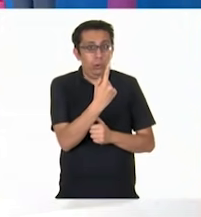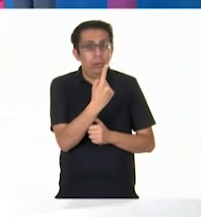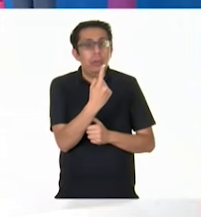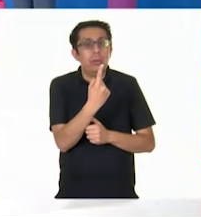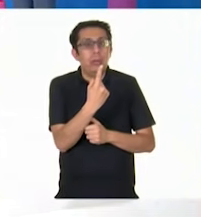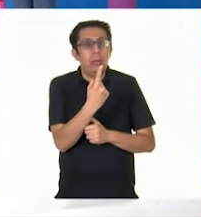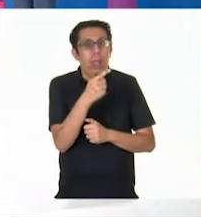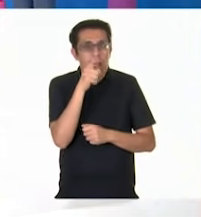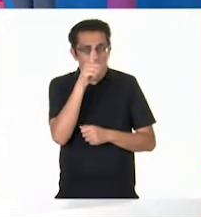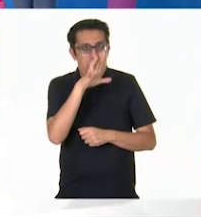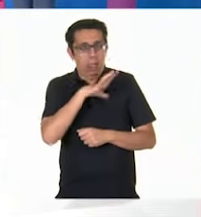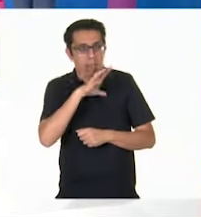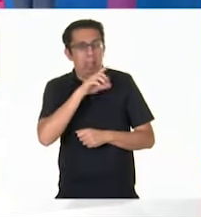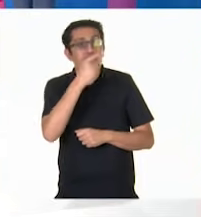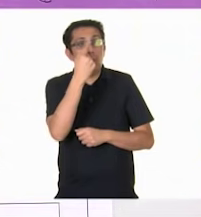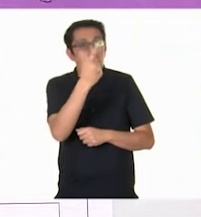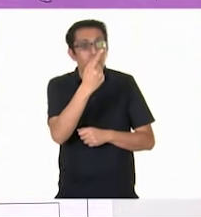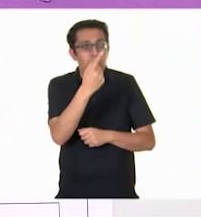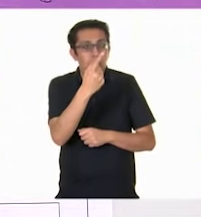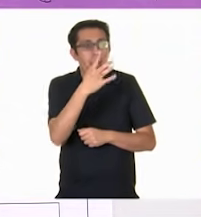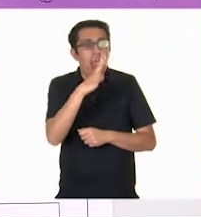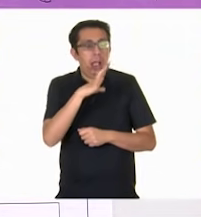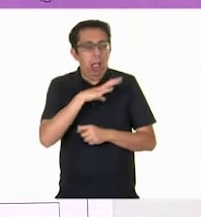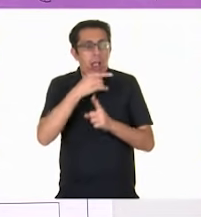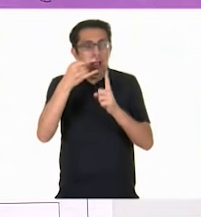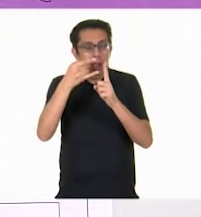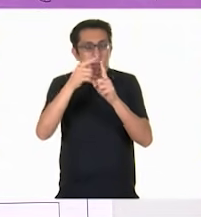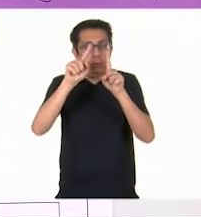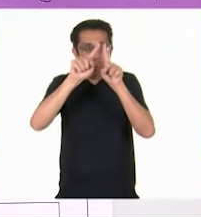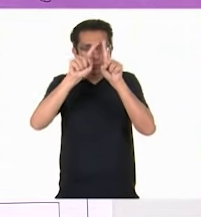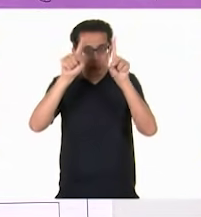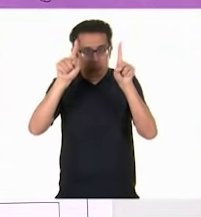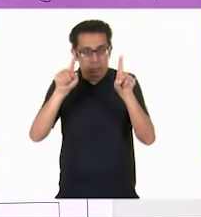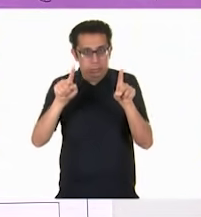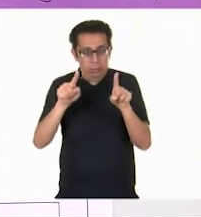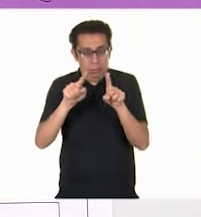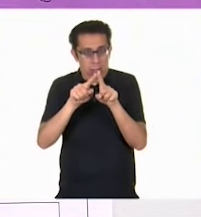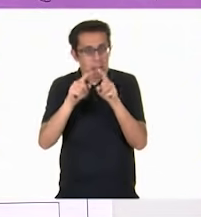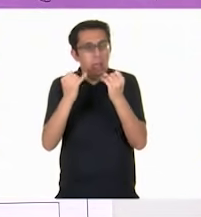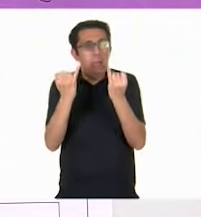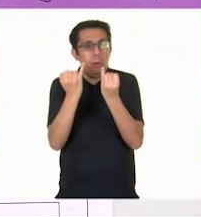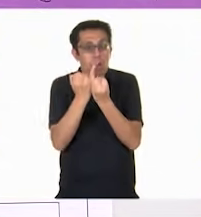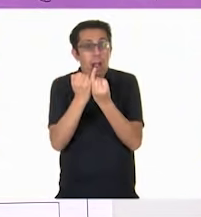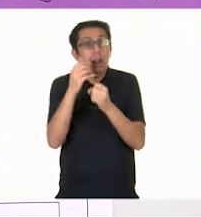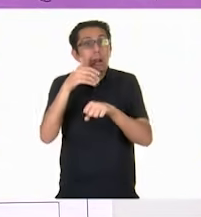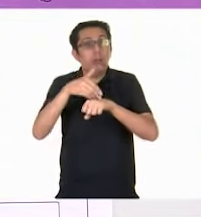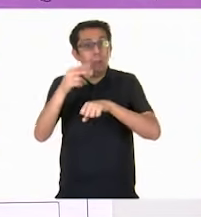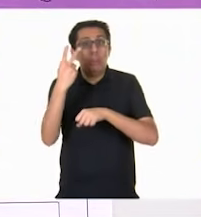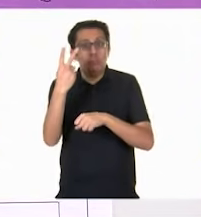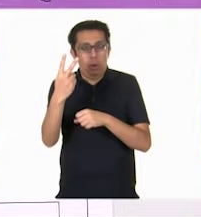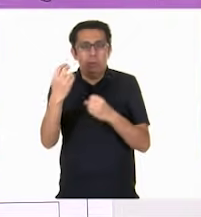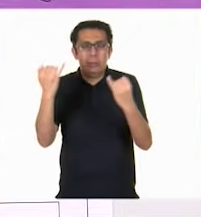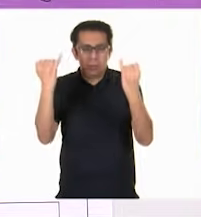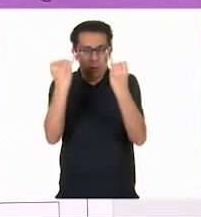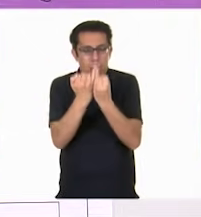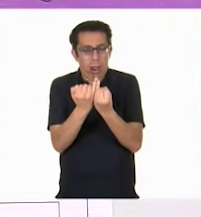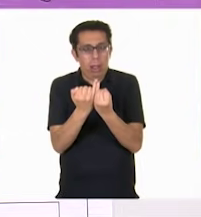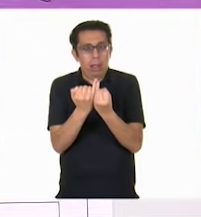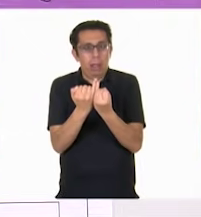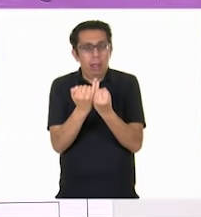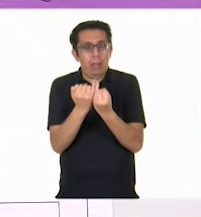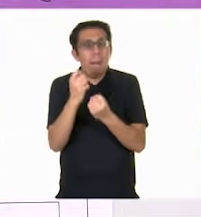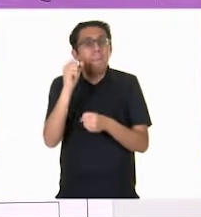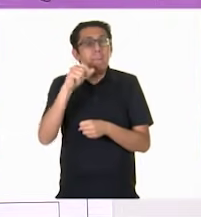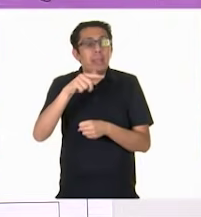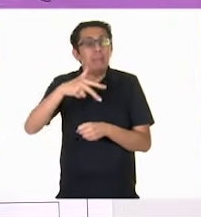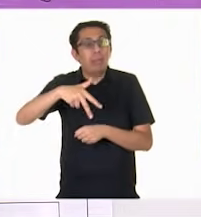1. Aquí lo tenemos. Ajá. Tiene sus respectivos 4 lados. Ajá. El 2. El 2. Y el 13.